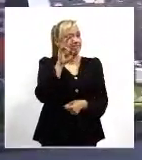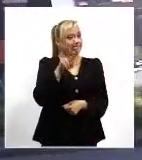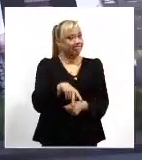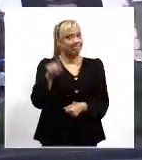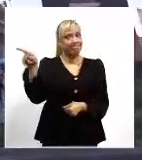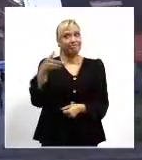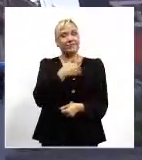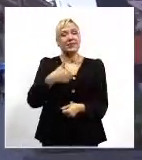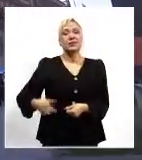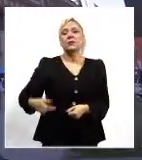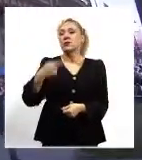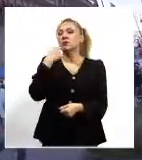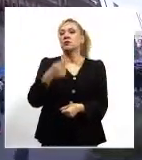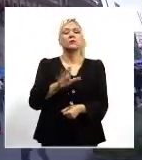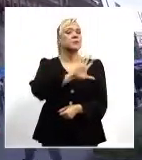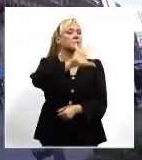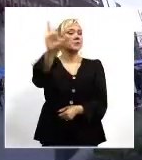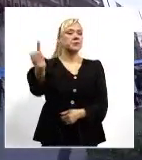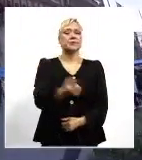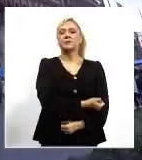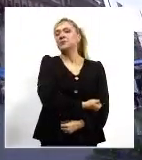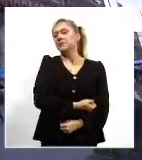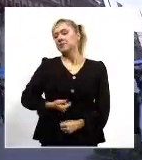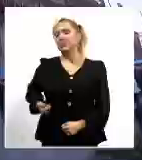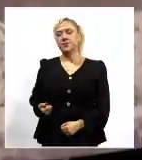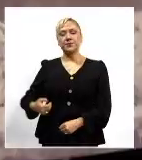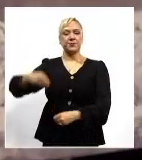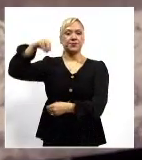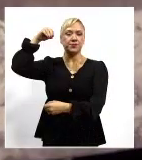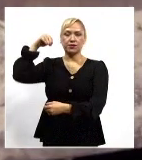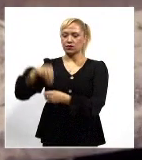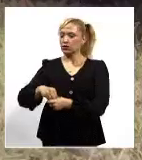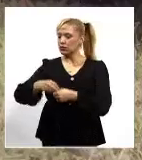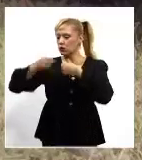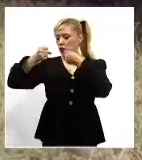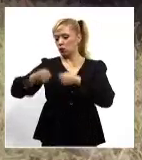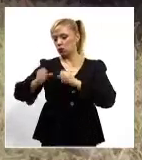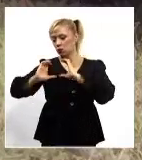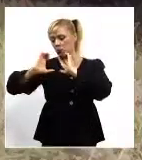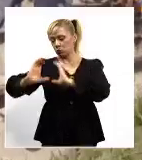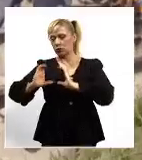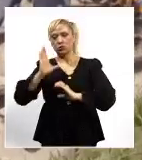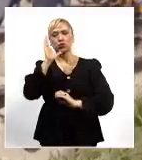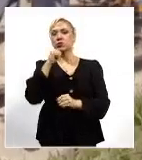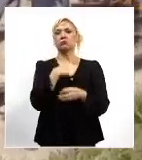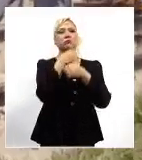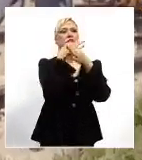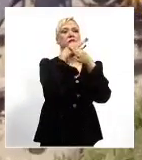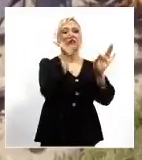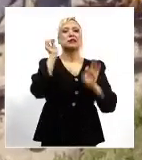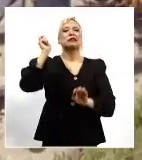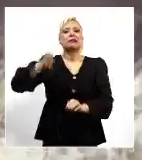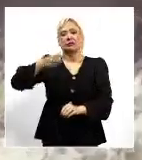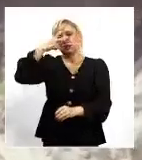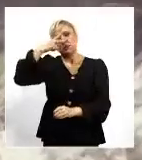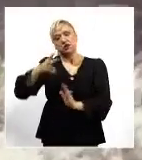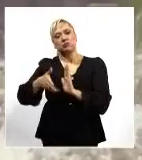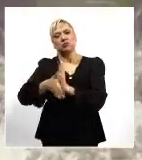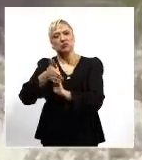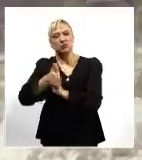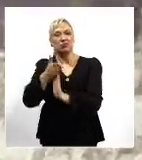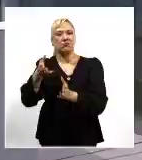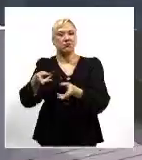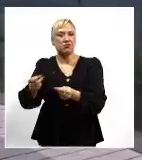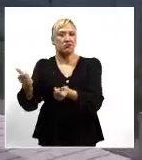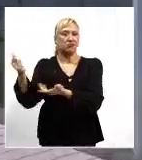Federal que declaraba de interés público y seguridad nacional las obras y proyectos desarrolladas por el Gobierno de México. Esto al